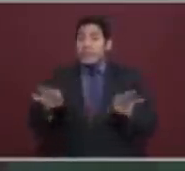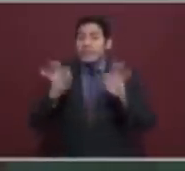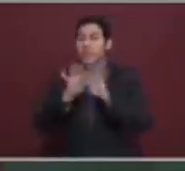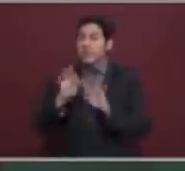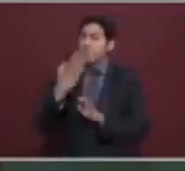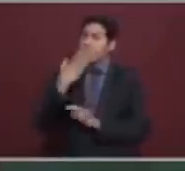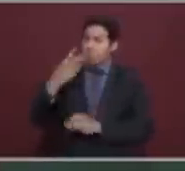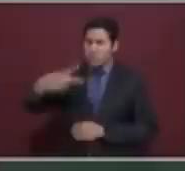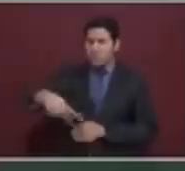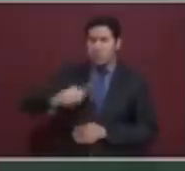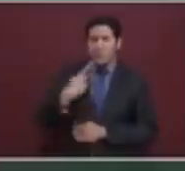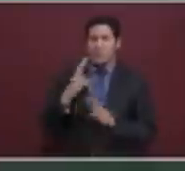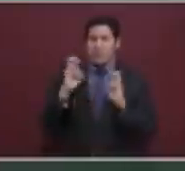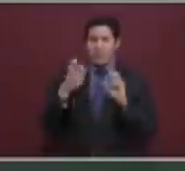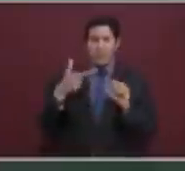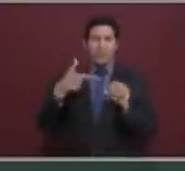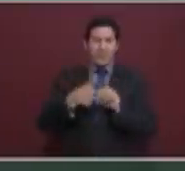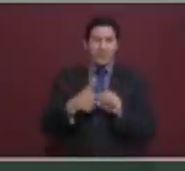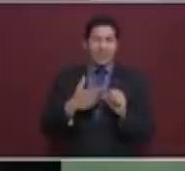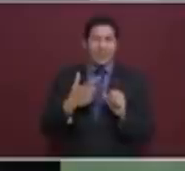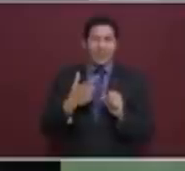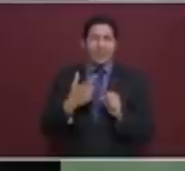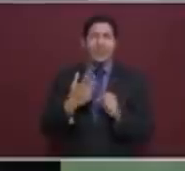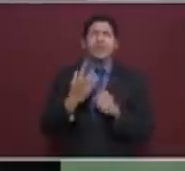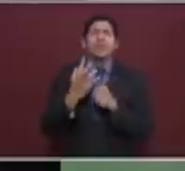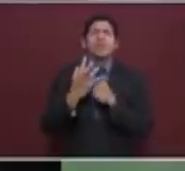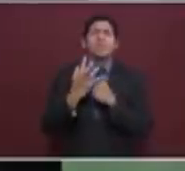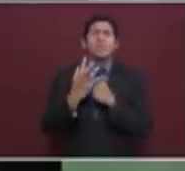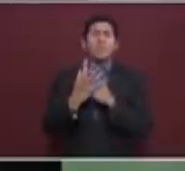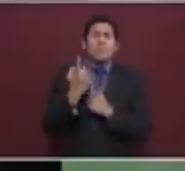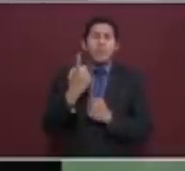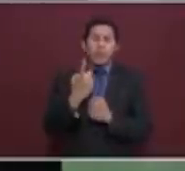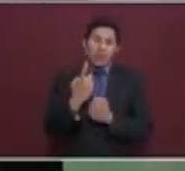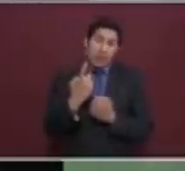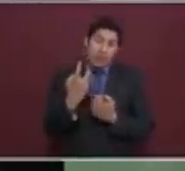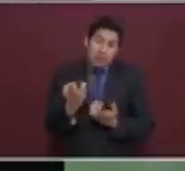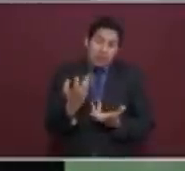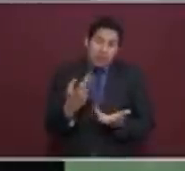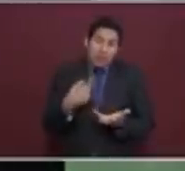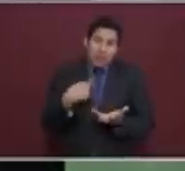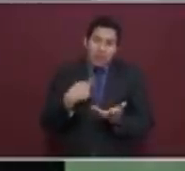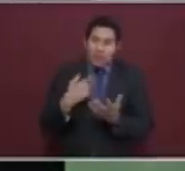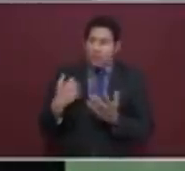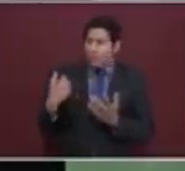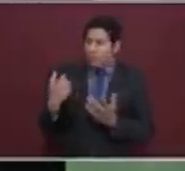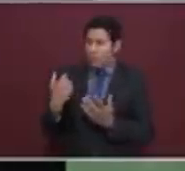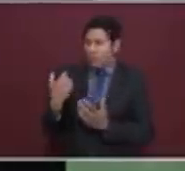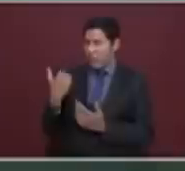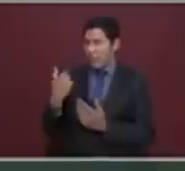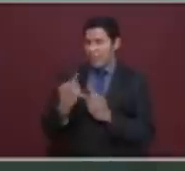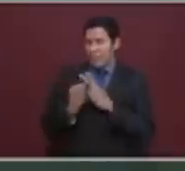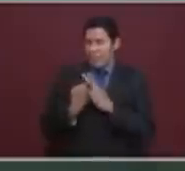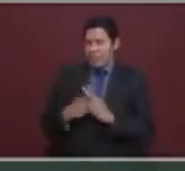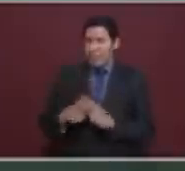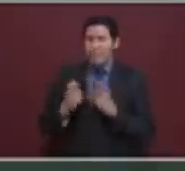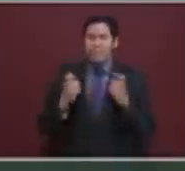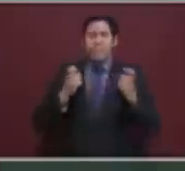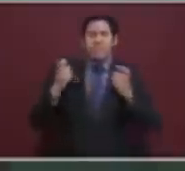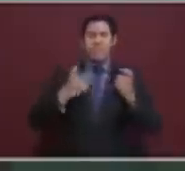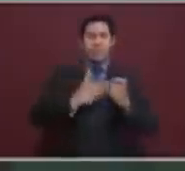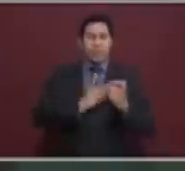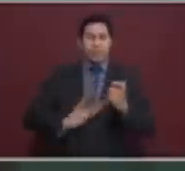gasolina porque me da oportunidad de decir que llevamos muy poco tiempo en el gobierno y ya